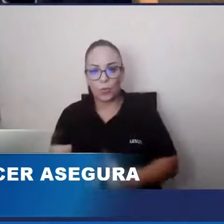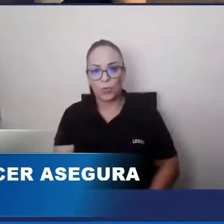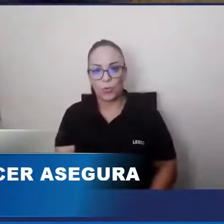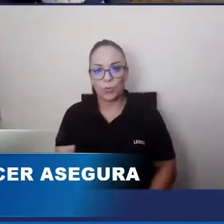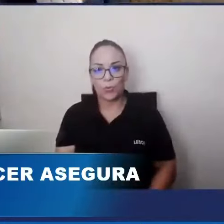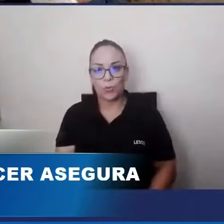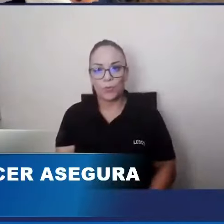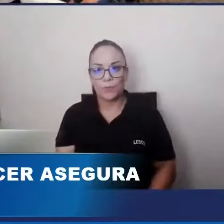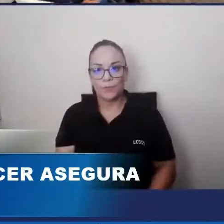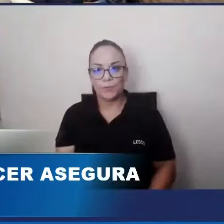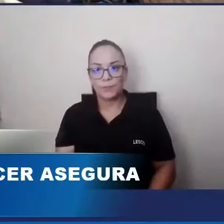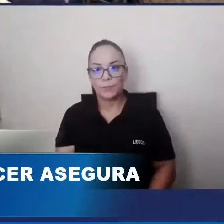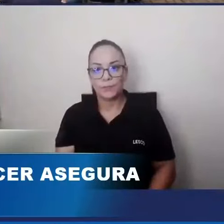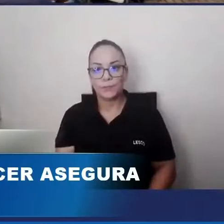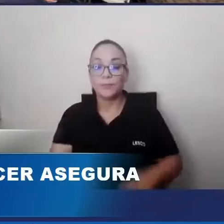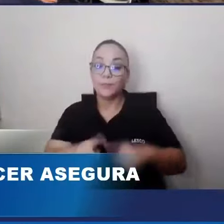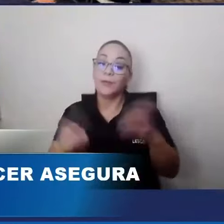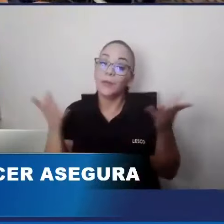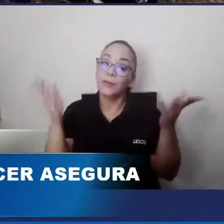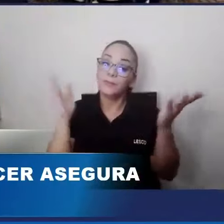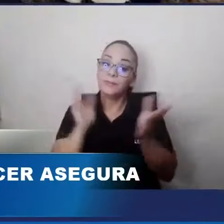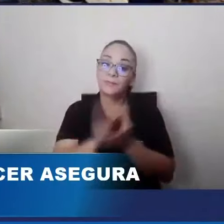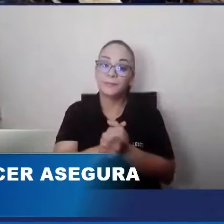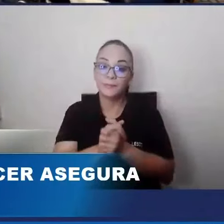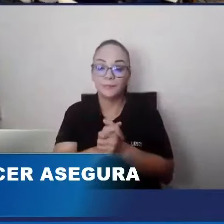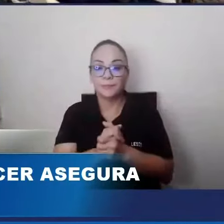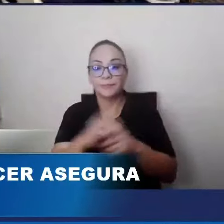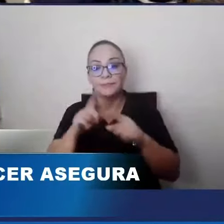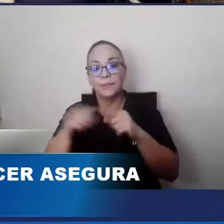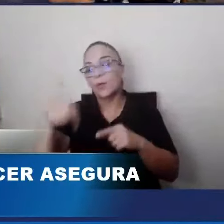Ah, no, pero no lo hicieron.